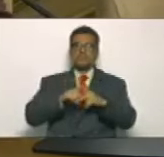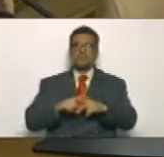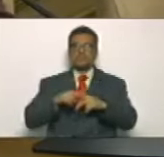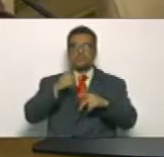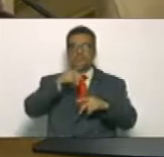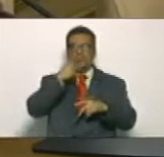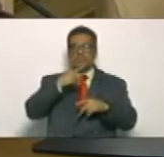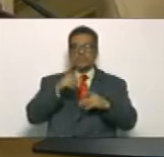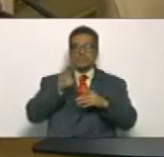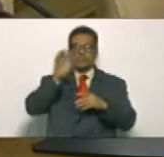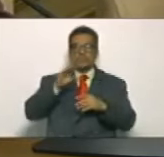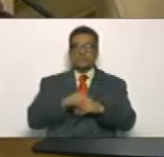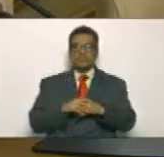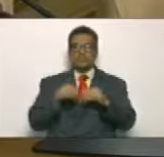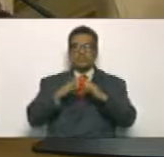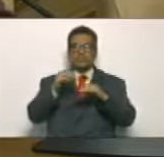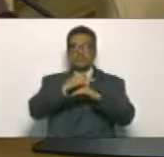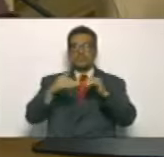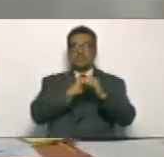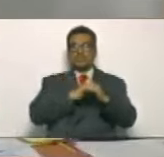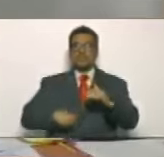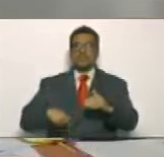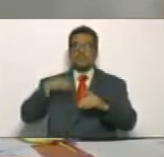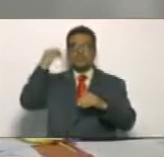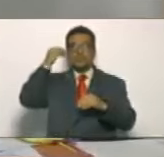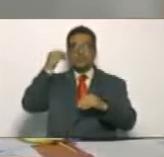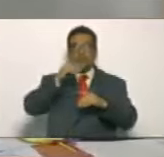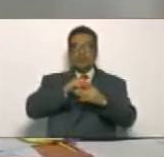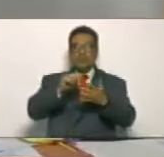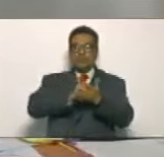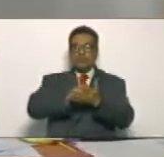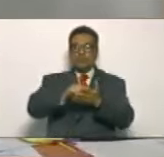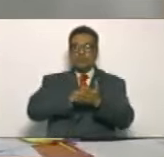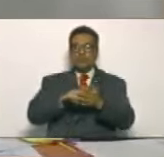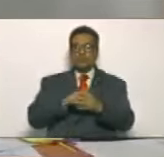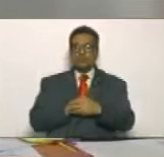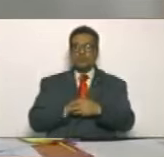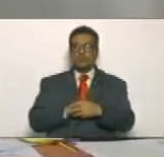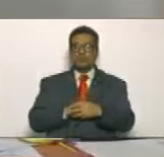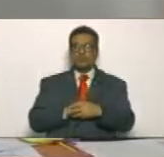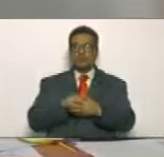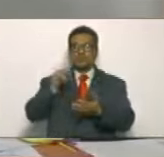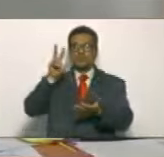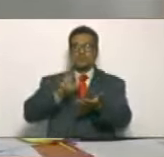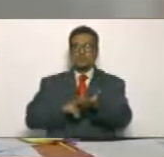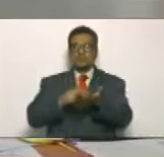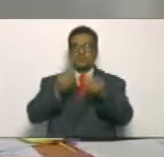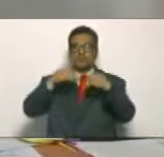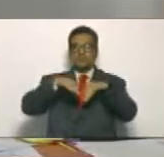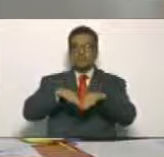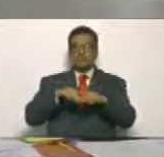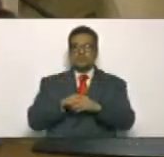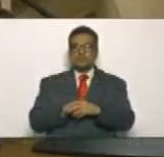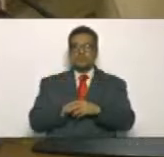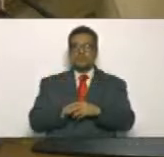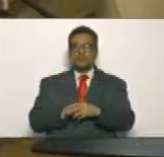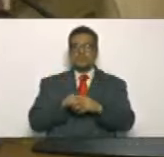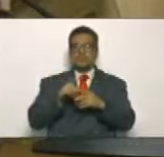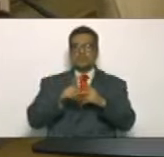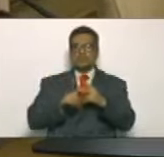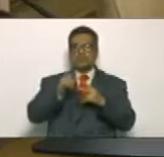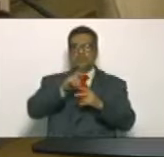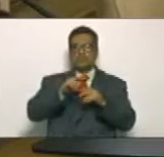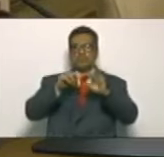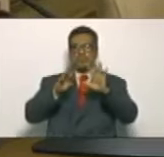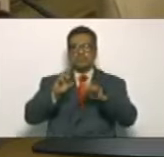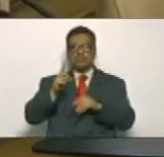país. Es todo, ciudadana vicepresidenta. En consideración al artículo, aprobado. Siguiente, ciudadana secretaria. Centésimo